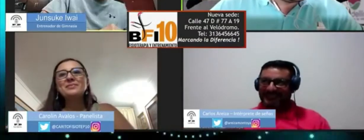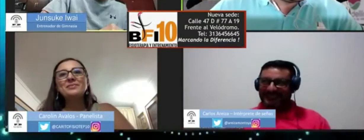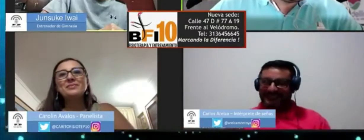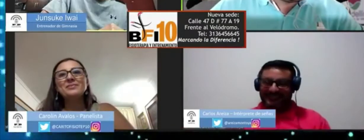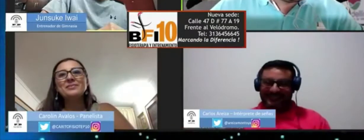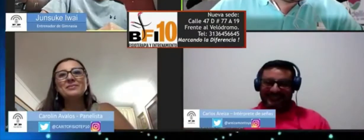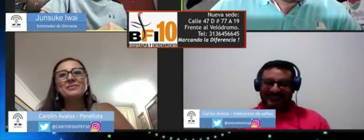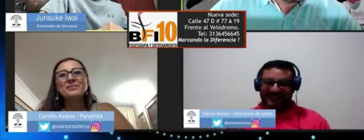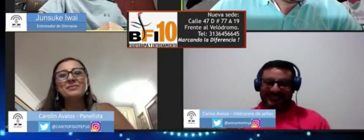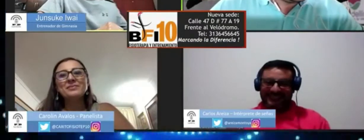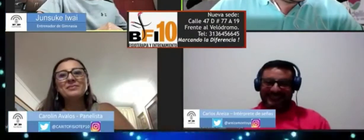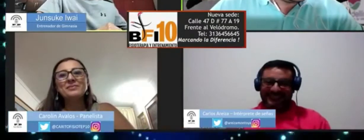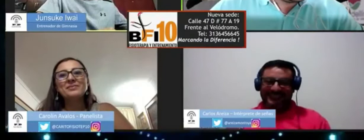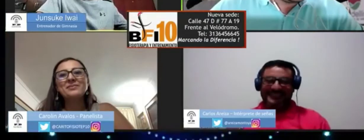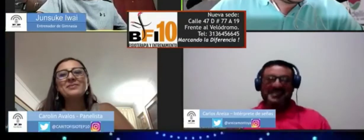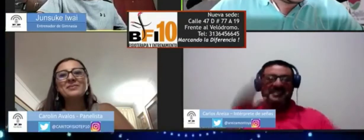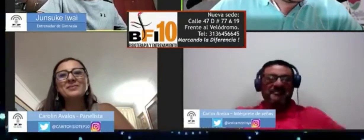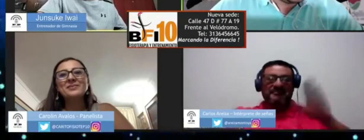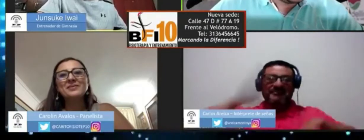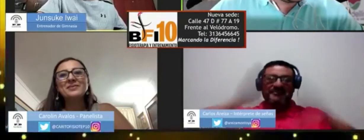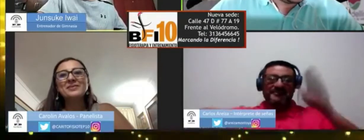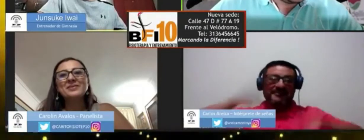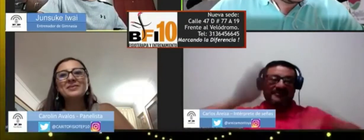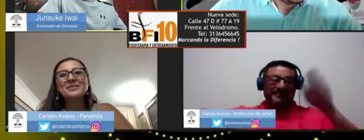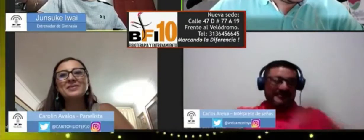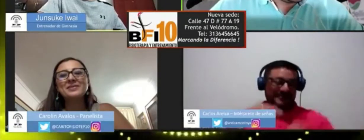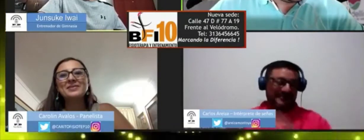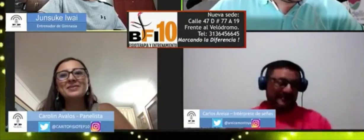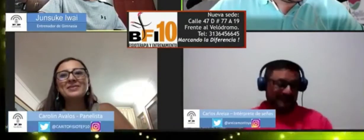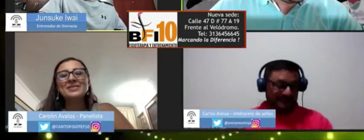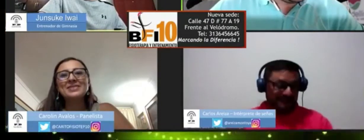Era muy inquieto. Que